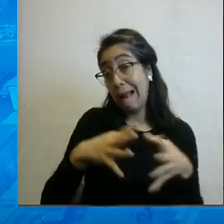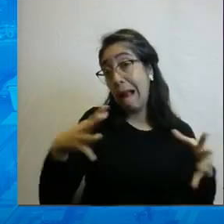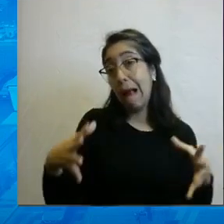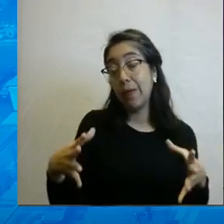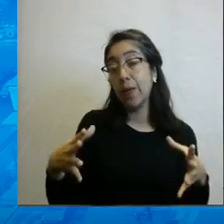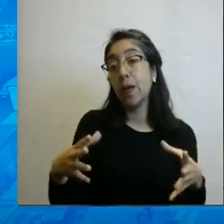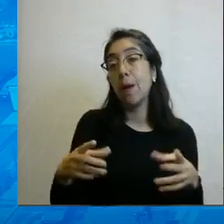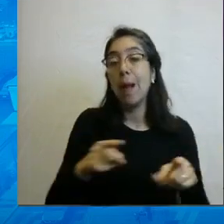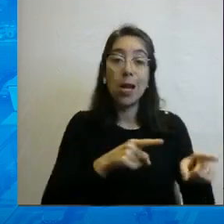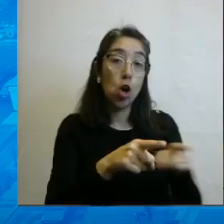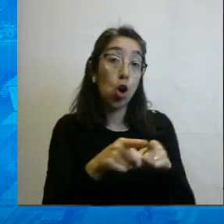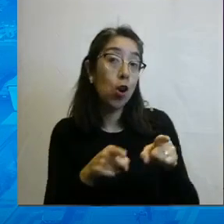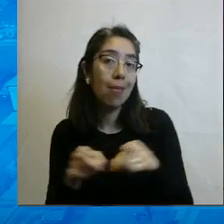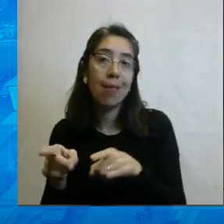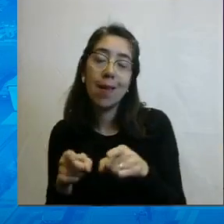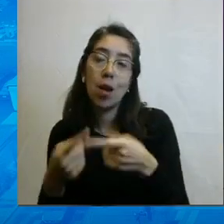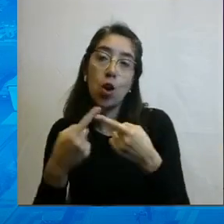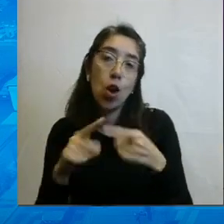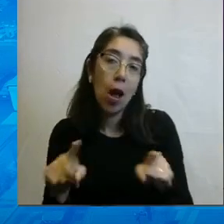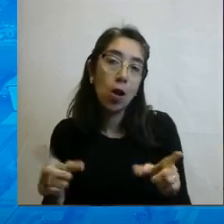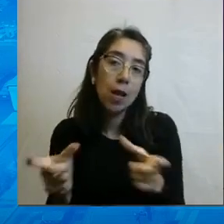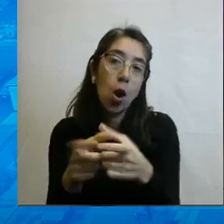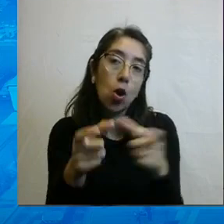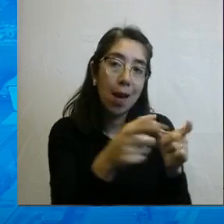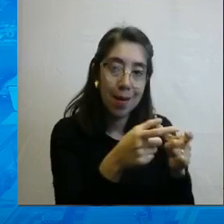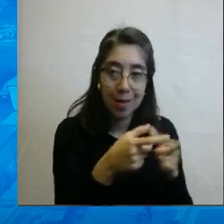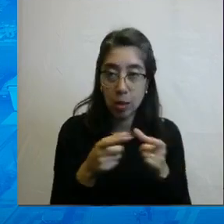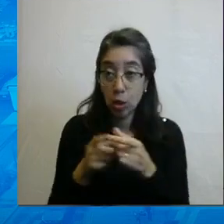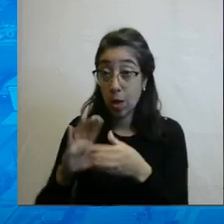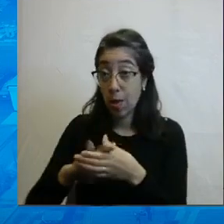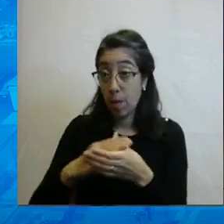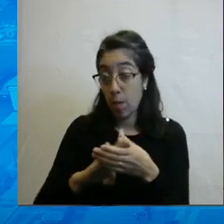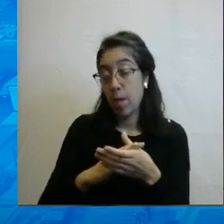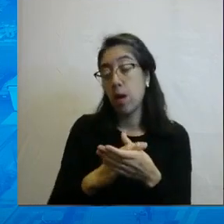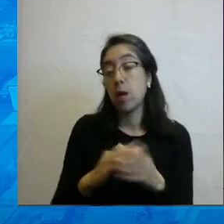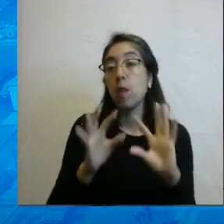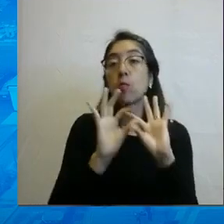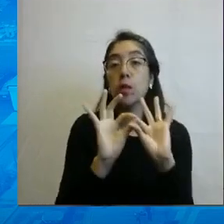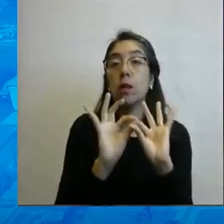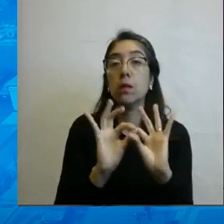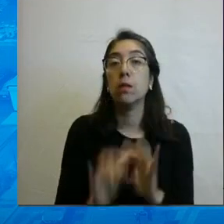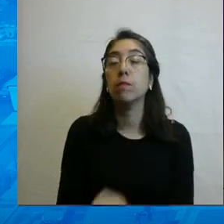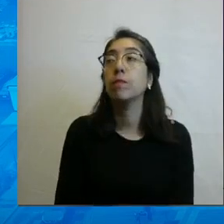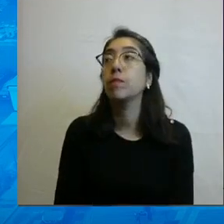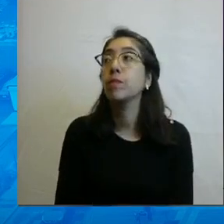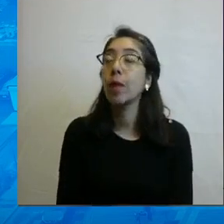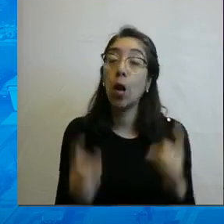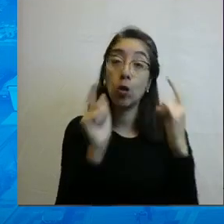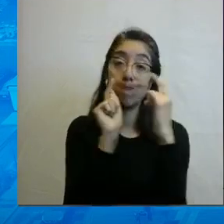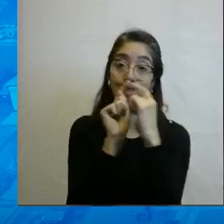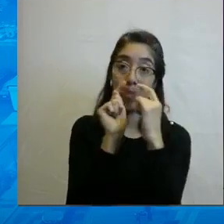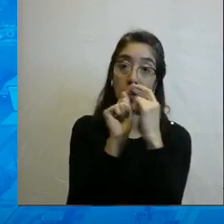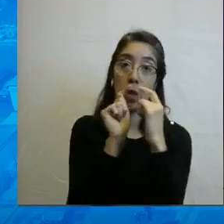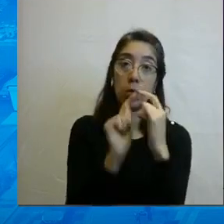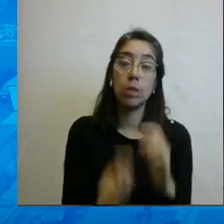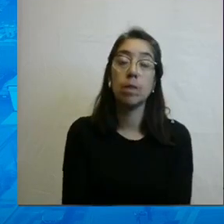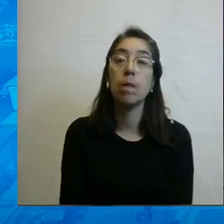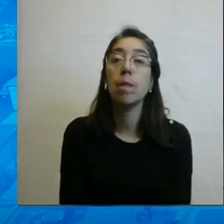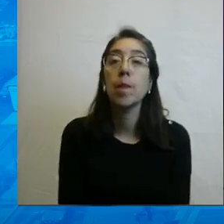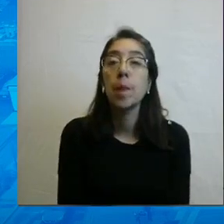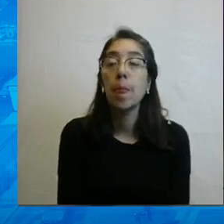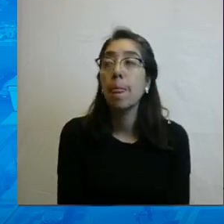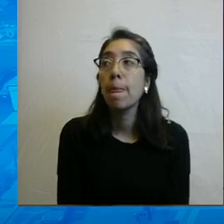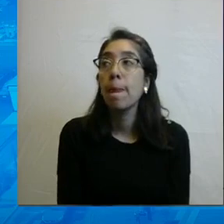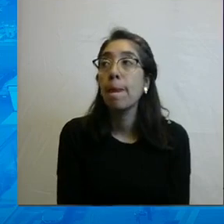con el resto también de las organizaciones de Pomaica. Ya pues, muchas gracias. Muchas gracias, entonces, quedamos en contacto. Pasamos